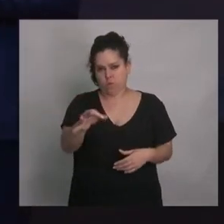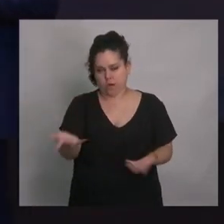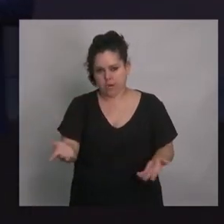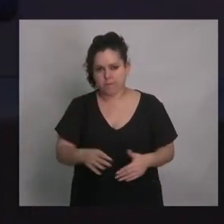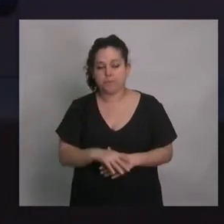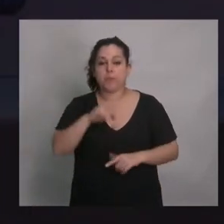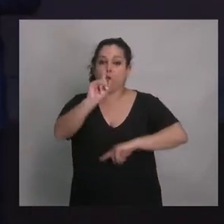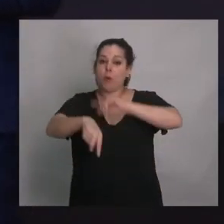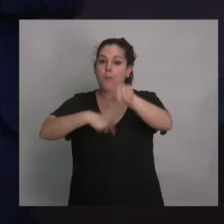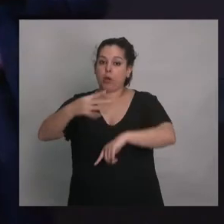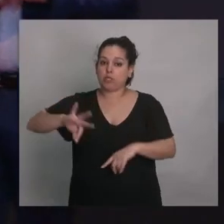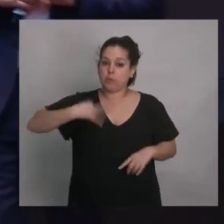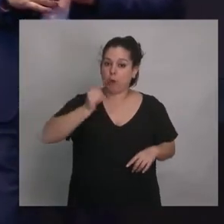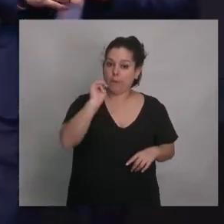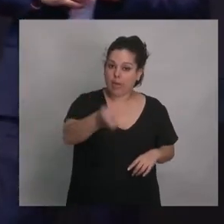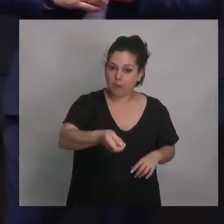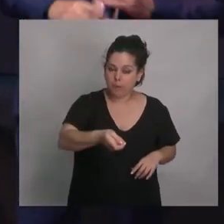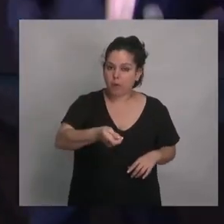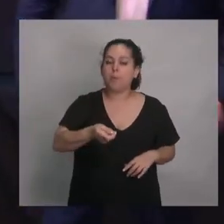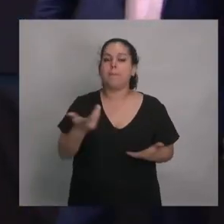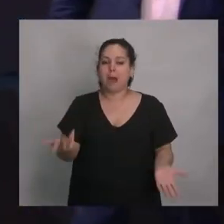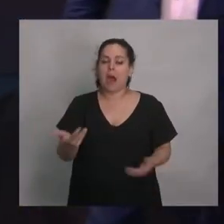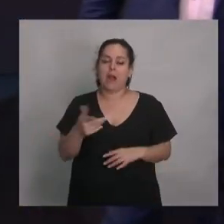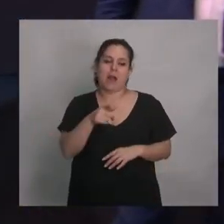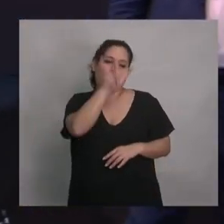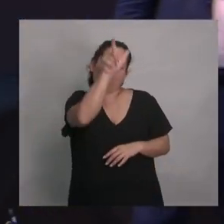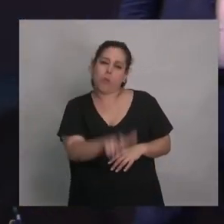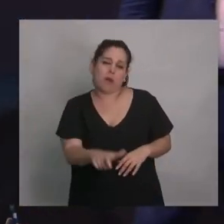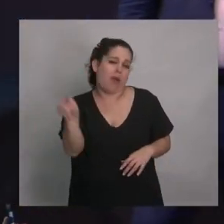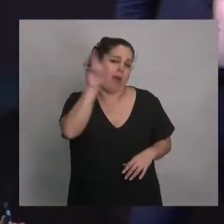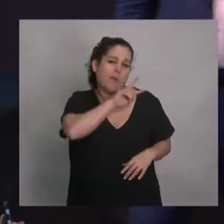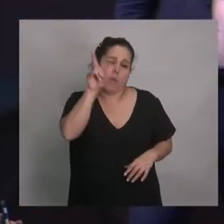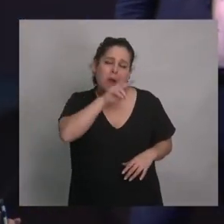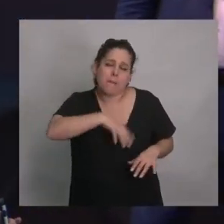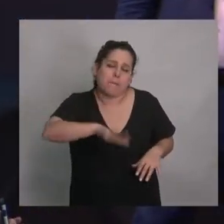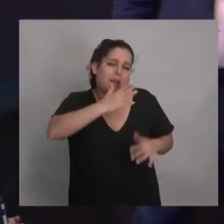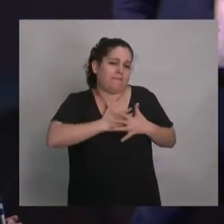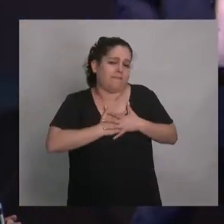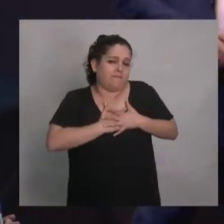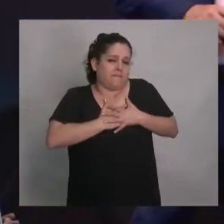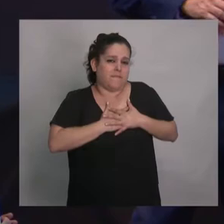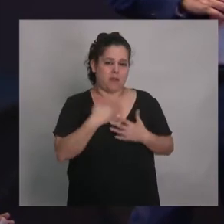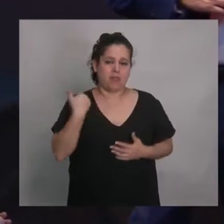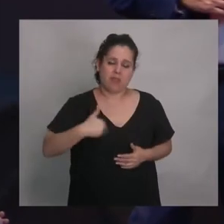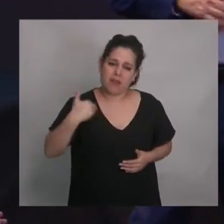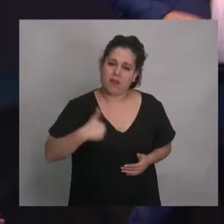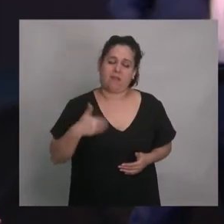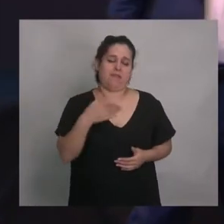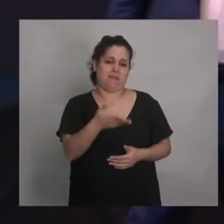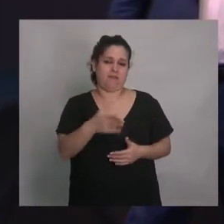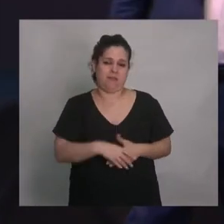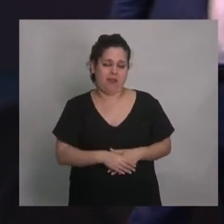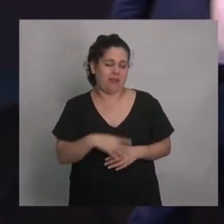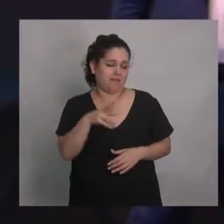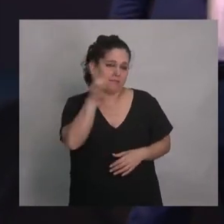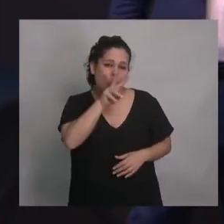el próximo premio es para una de las mujeres más queridas de la argentina para una de las argentinas